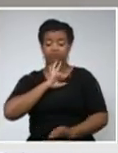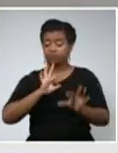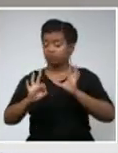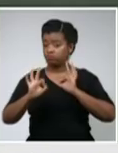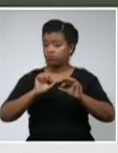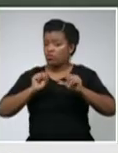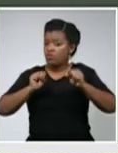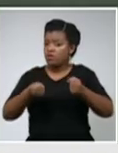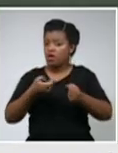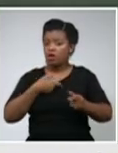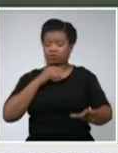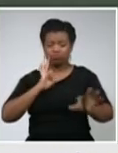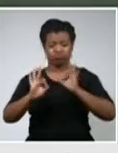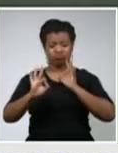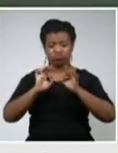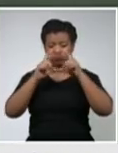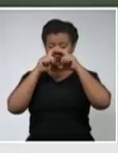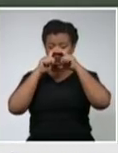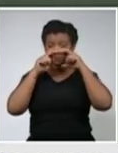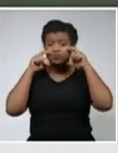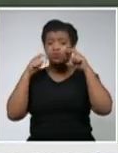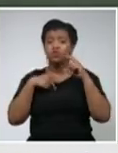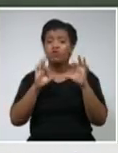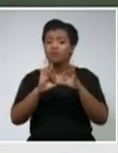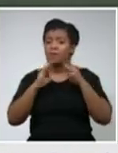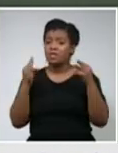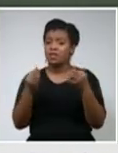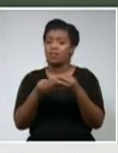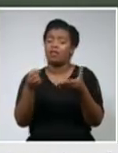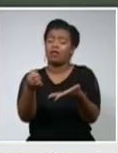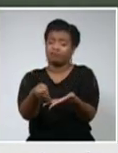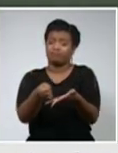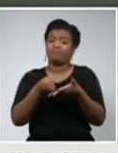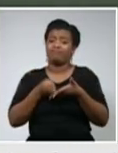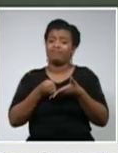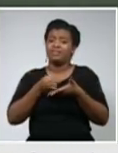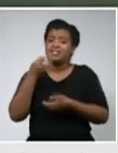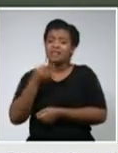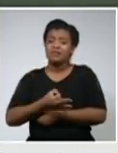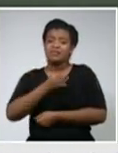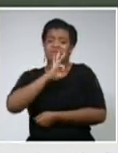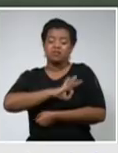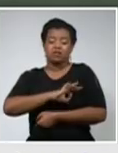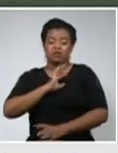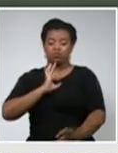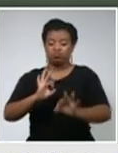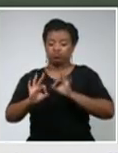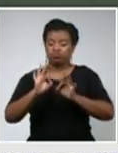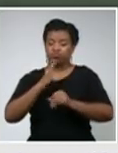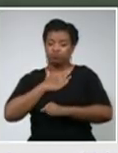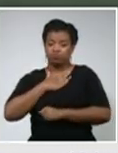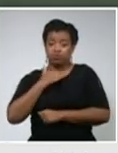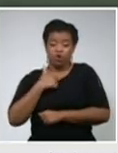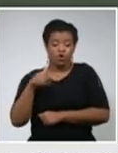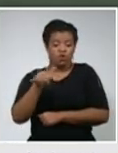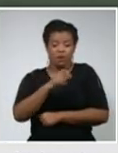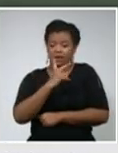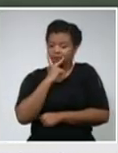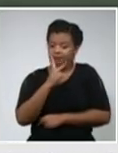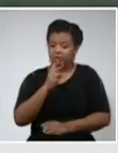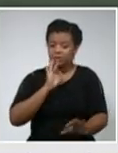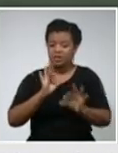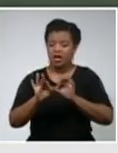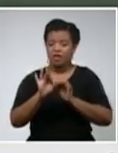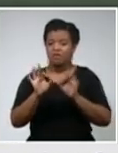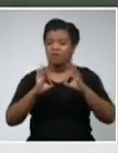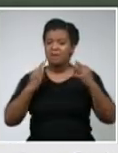cuidarme más. Toda mi familia me ha ayudado, pero siempre se han sentido cuidados por mí. O sea, ellos ni me preguntan, ellos